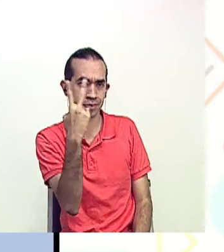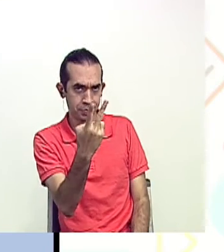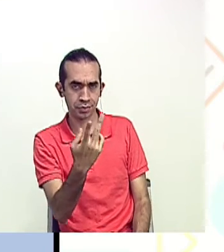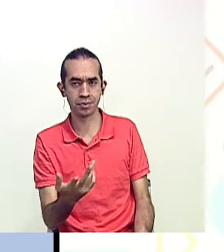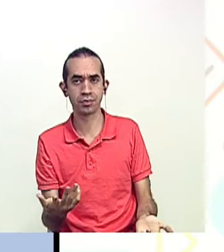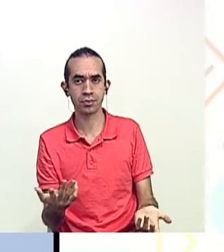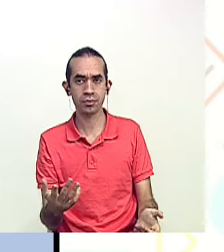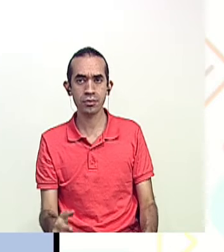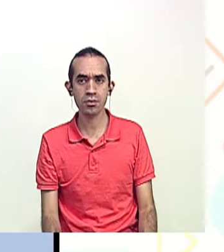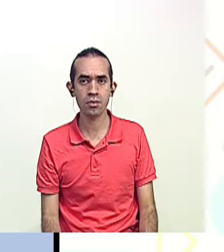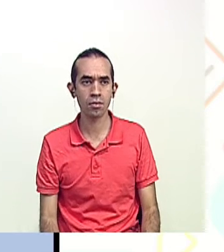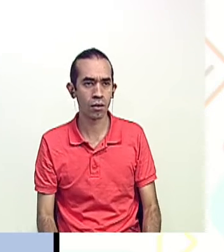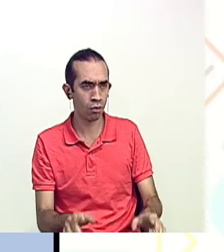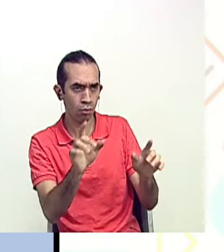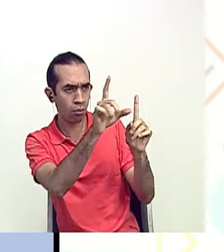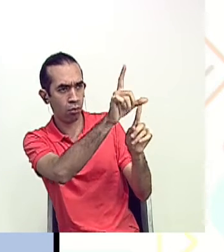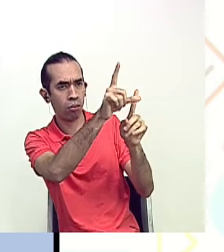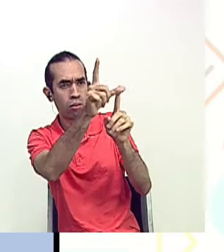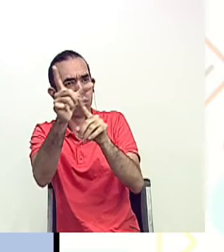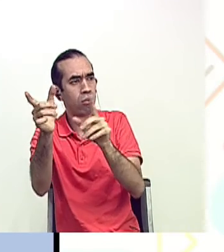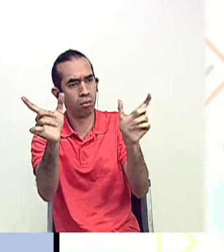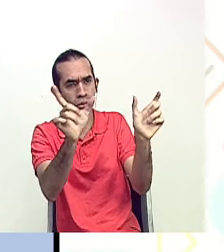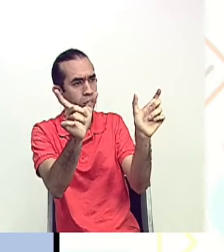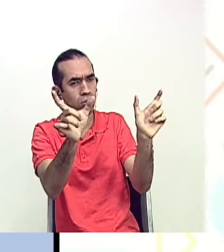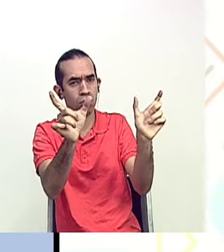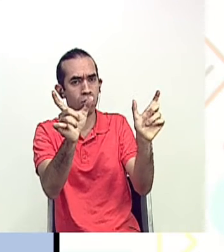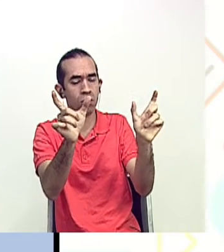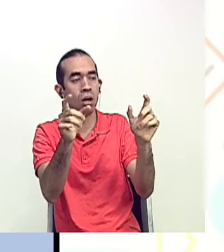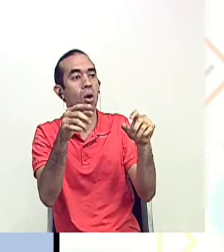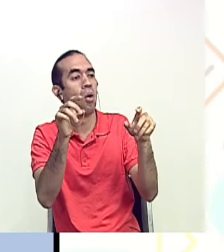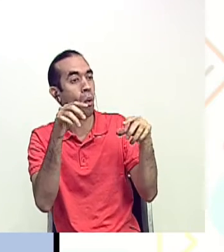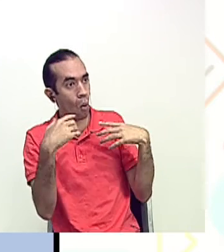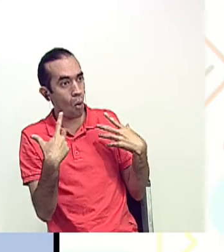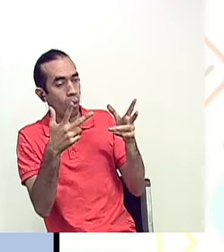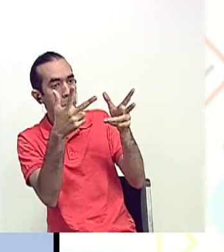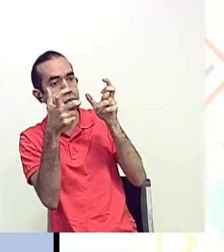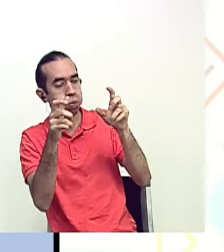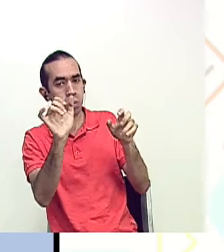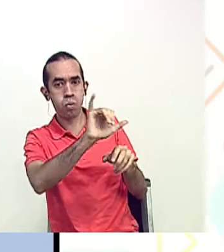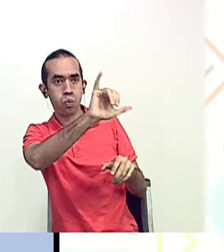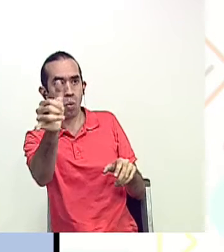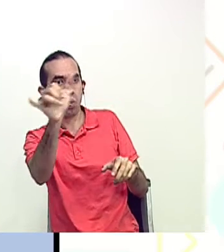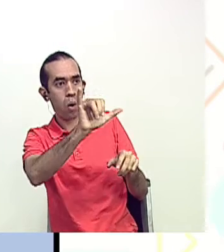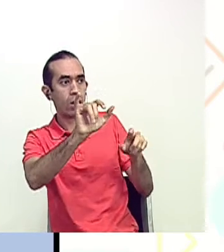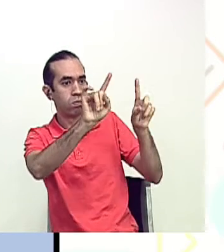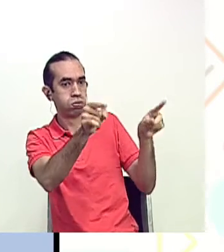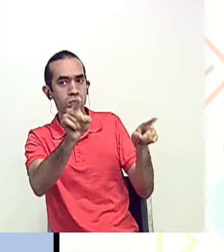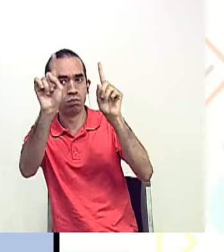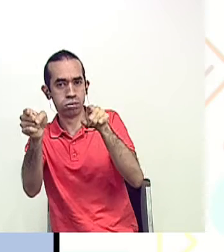observar que el factor común corresponde a una expresión compuesta.